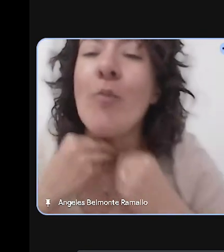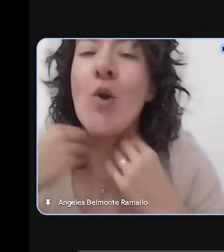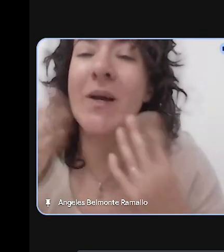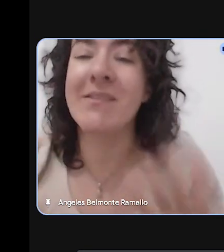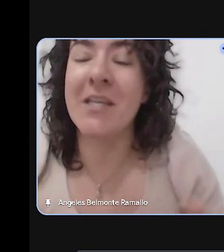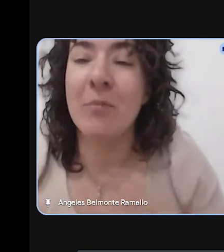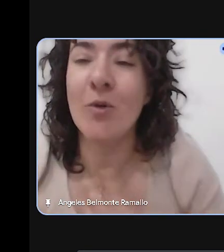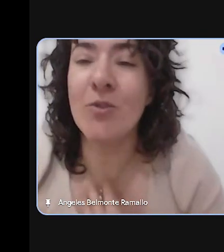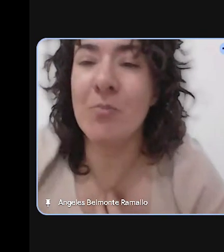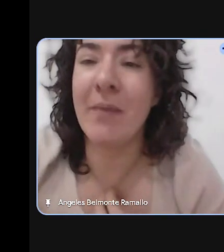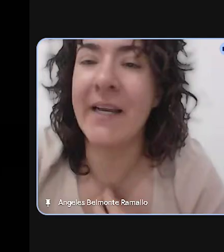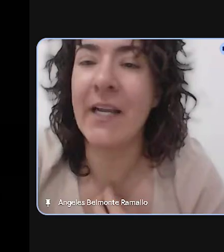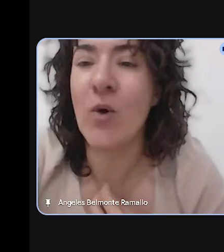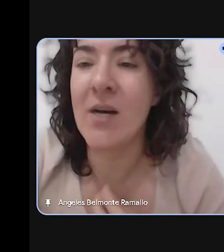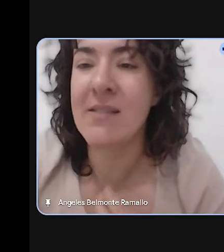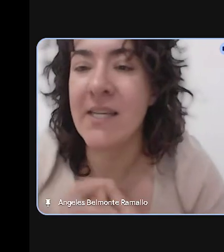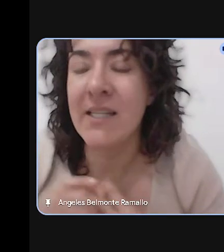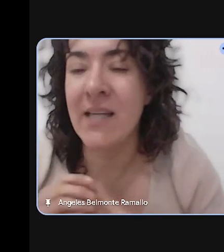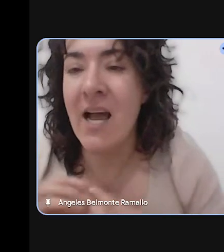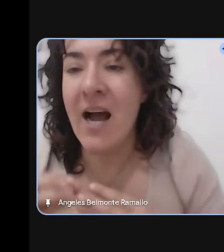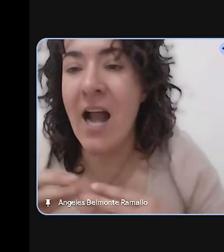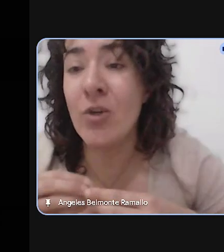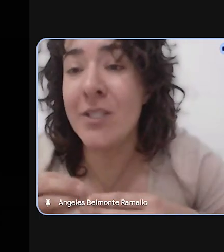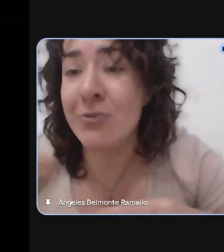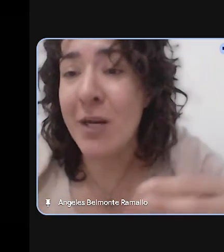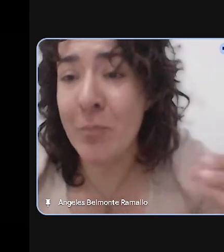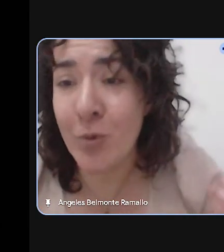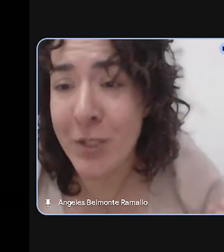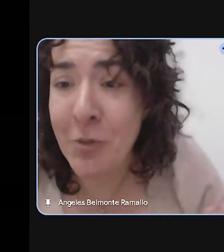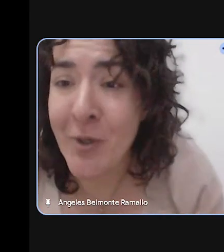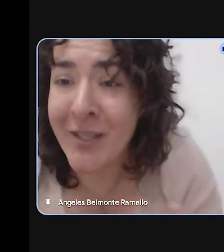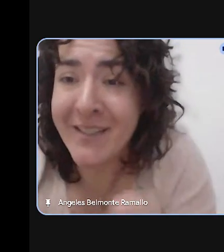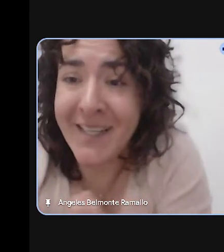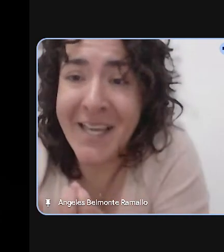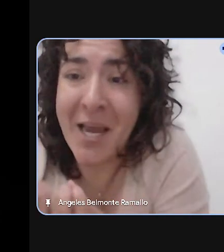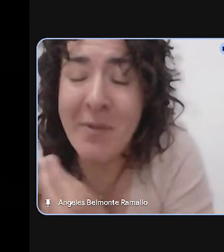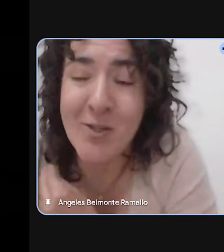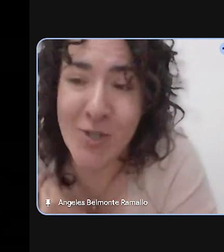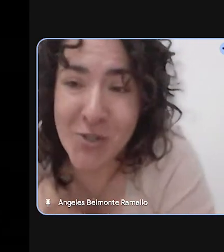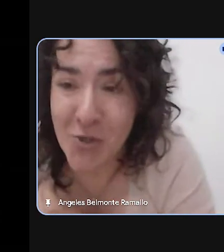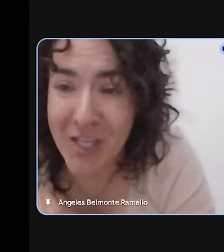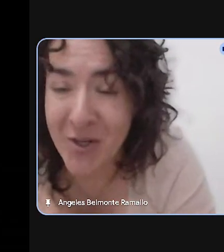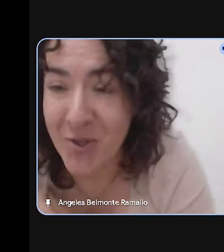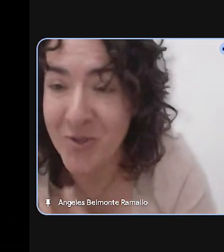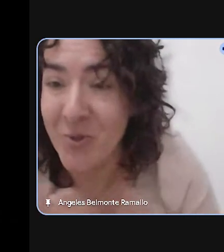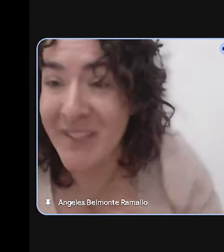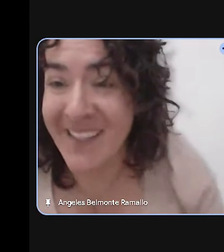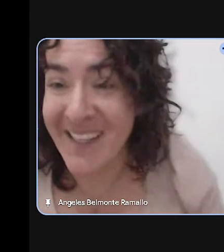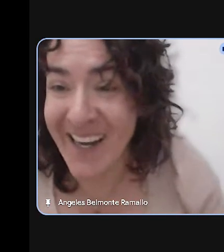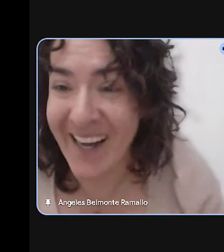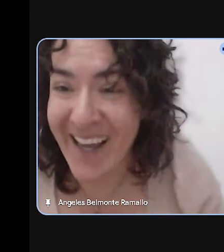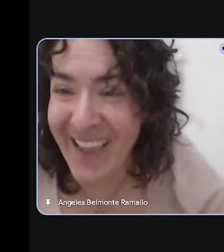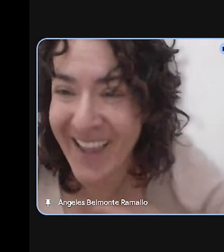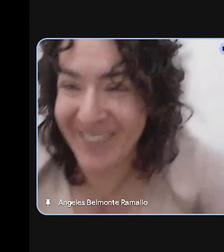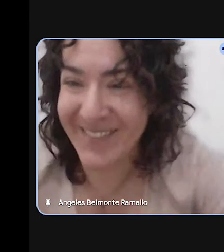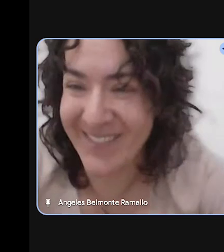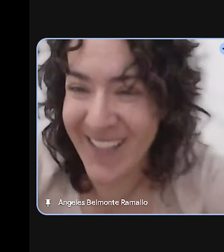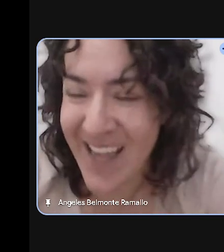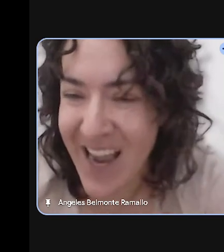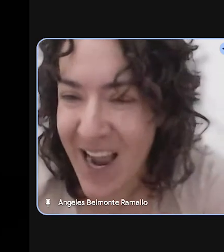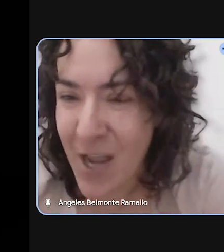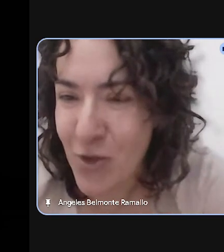ver cómo lo hacemos para no hacer algo lindo al público, pero que en realidad las personas sordas no entiendan